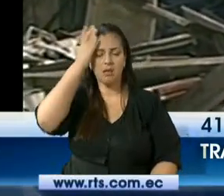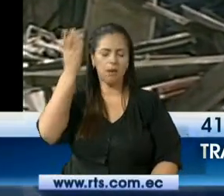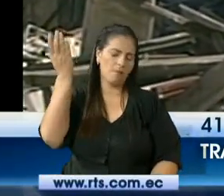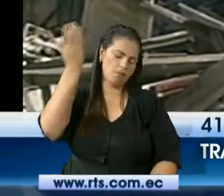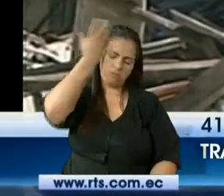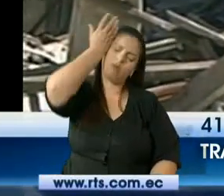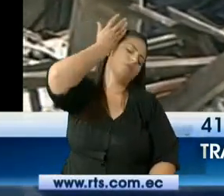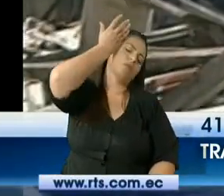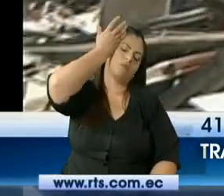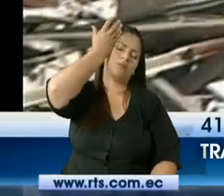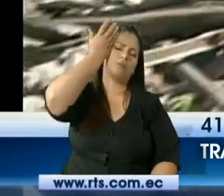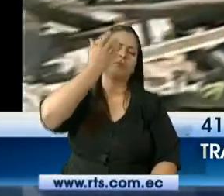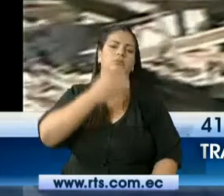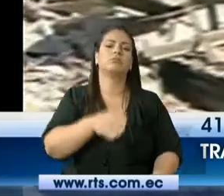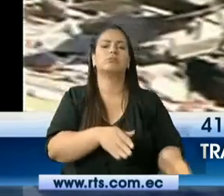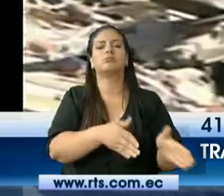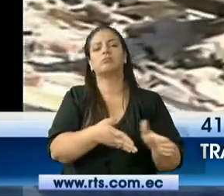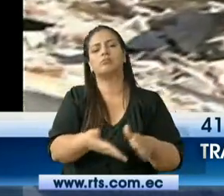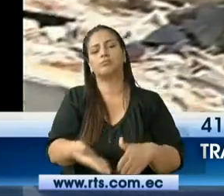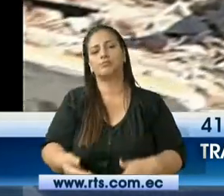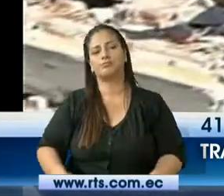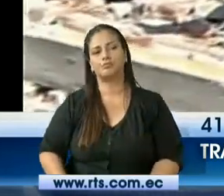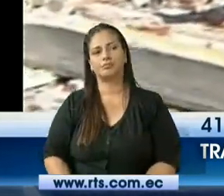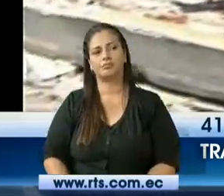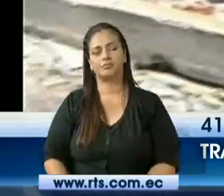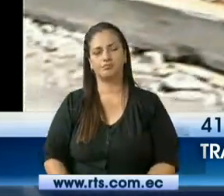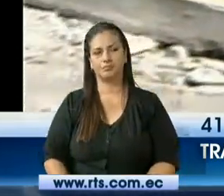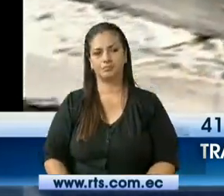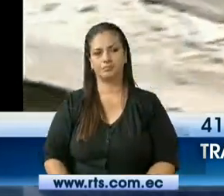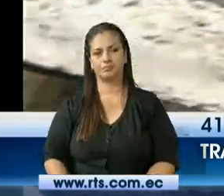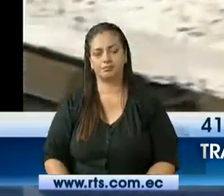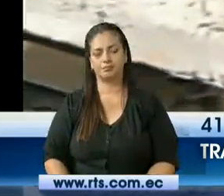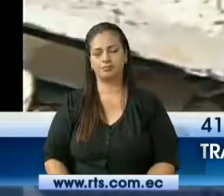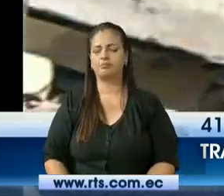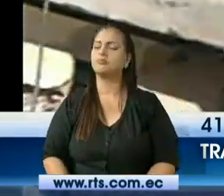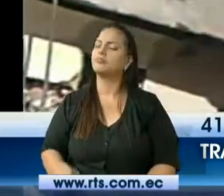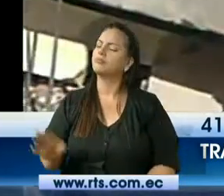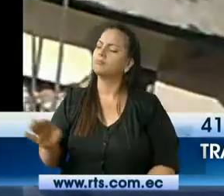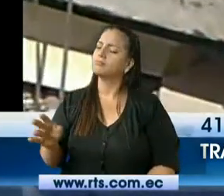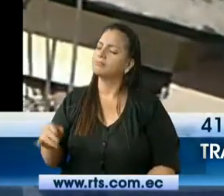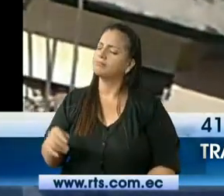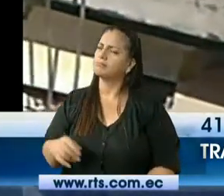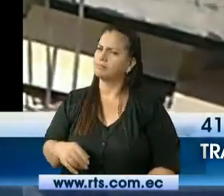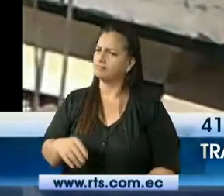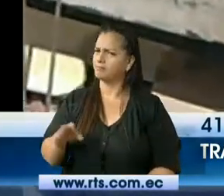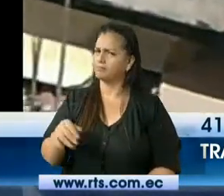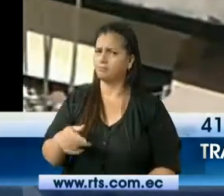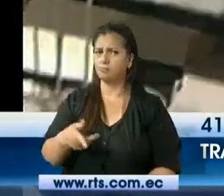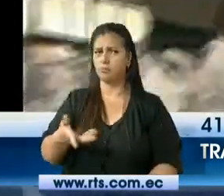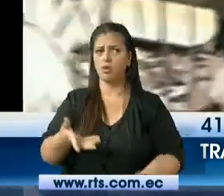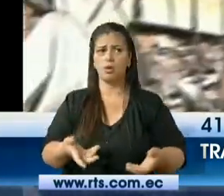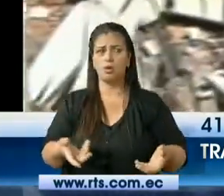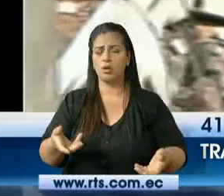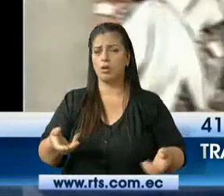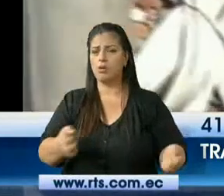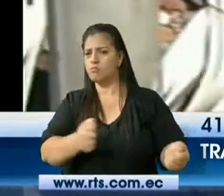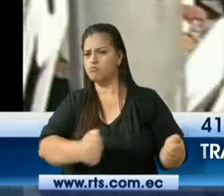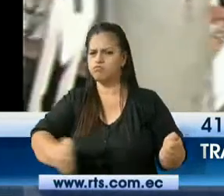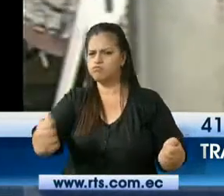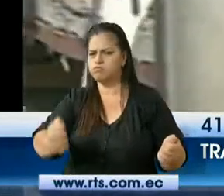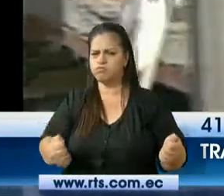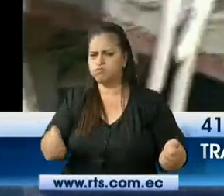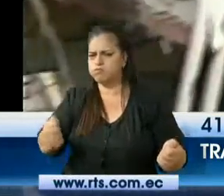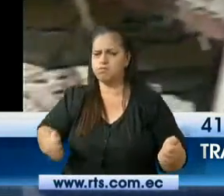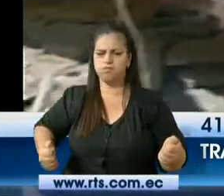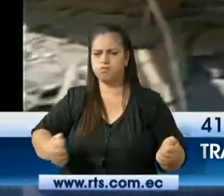sí. Sí. Y hasta el momento, detállenos, hasta el momento se ha hecho presente las maquinarias o todo ha sido labor de los